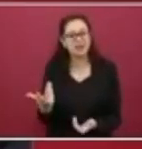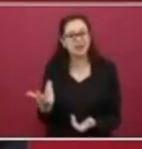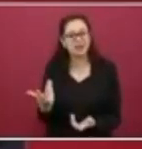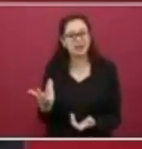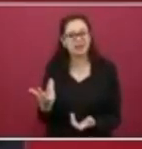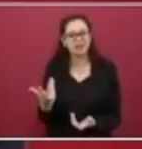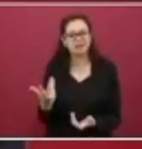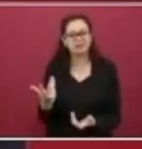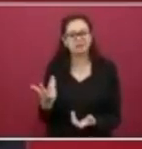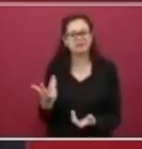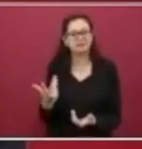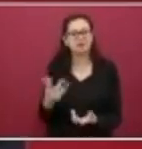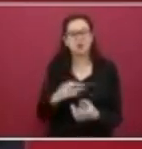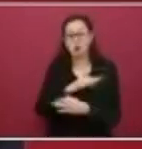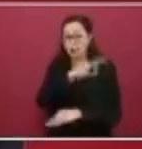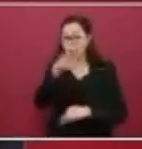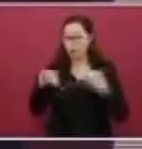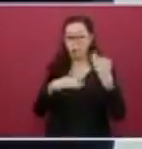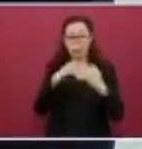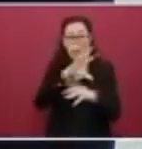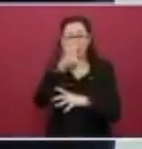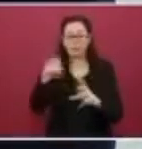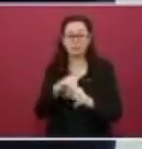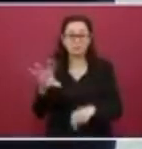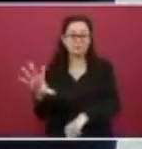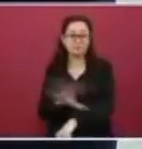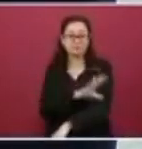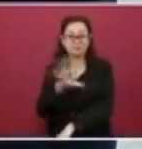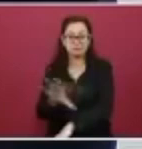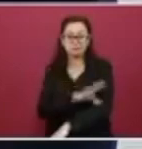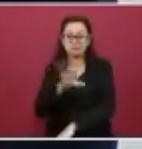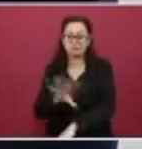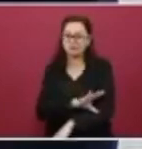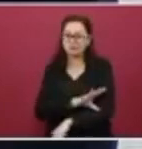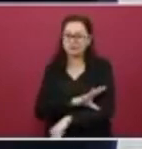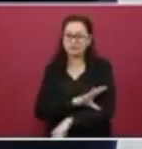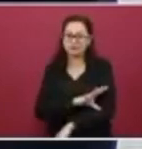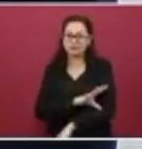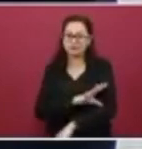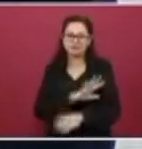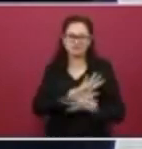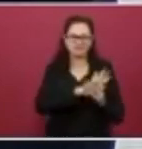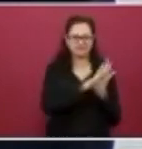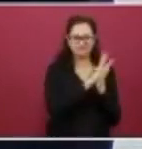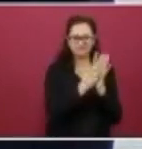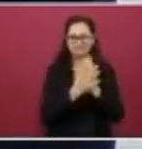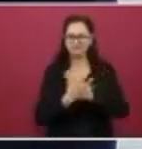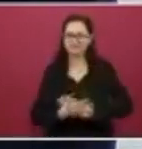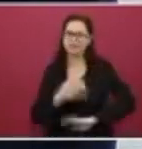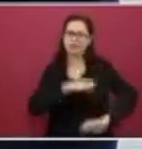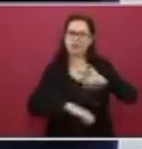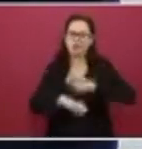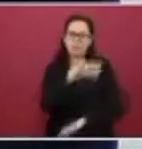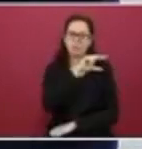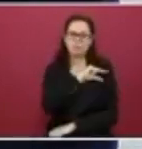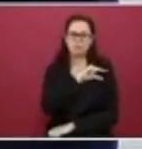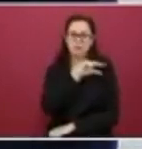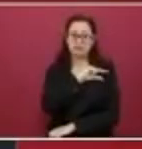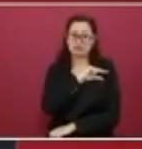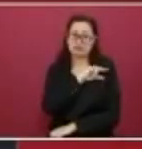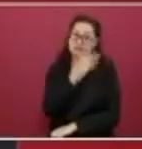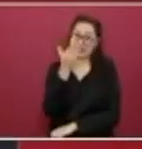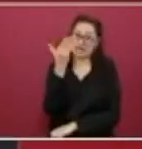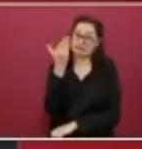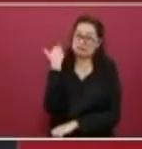la energía eléctrica se manejara por empresas